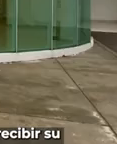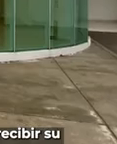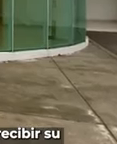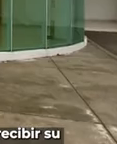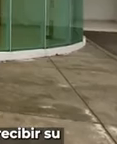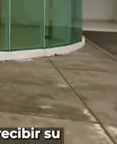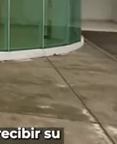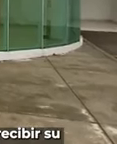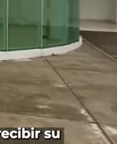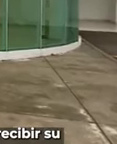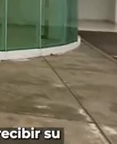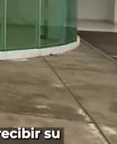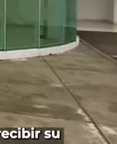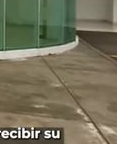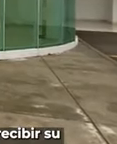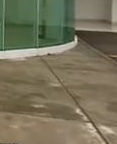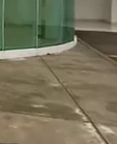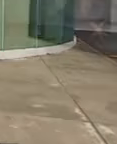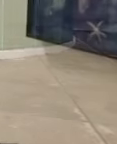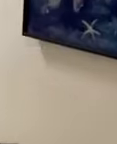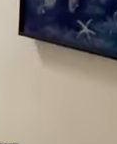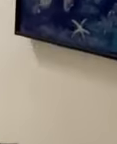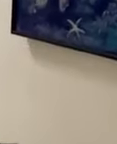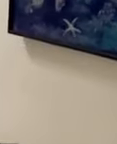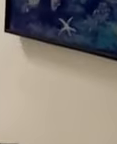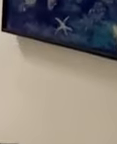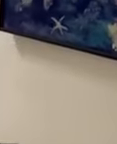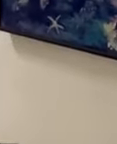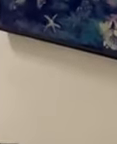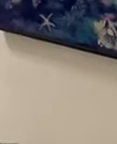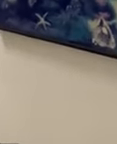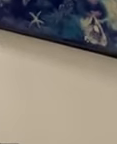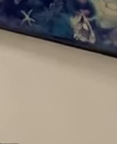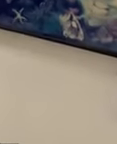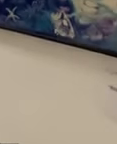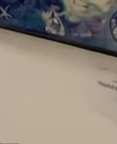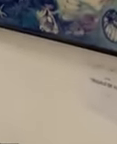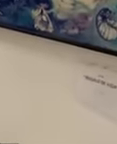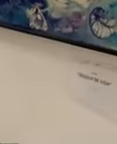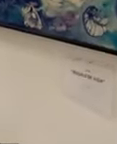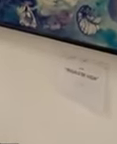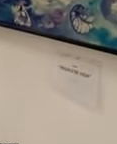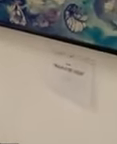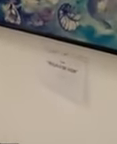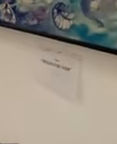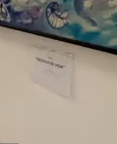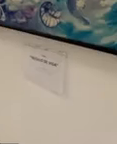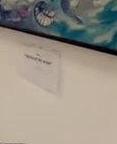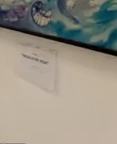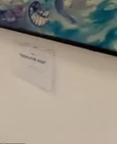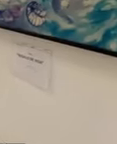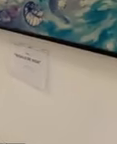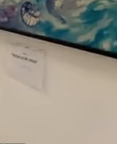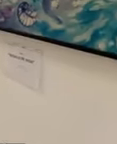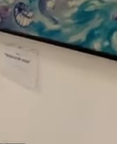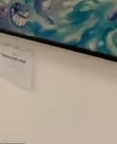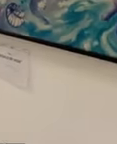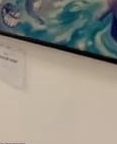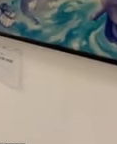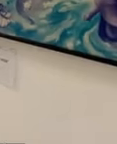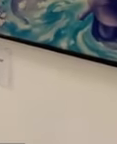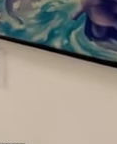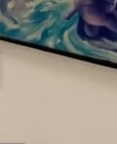su tratamiento nos comentaban esta necesidad que ellos pagaban 638 pesos en cada una de sus terapias es decir